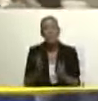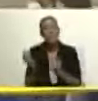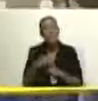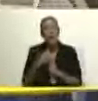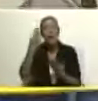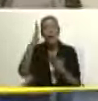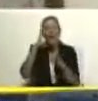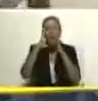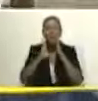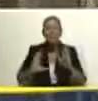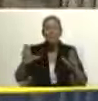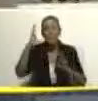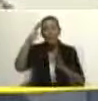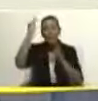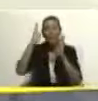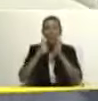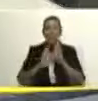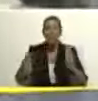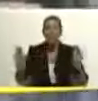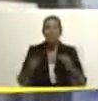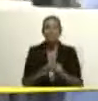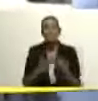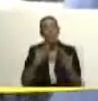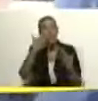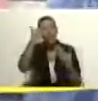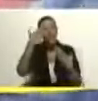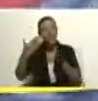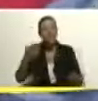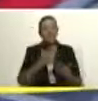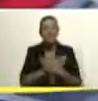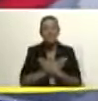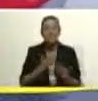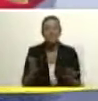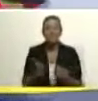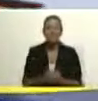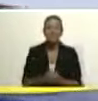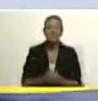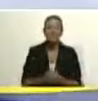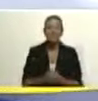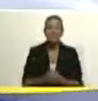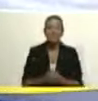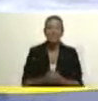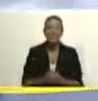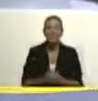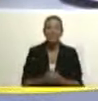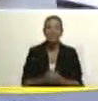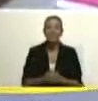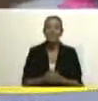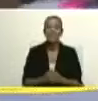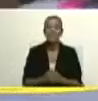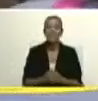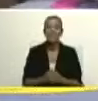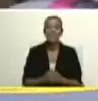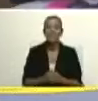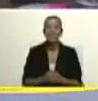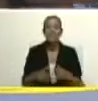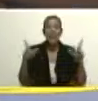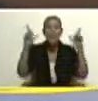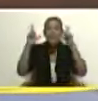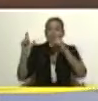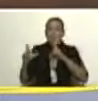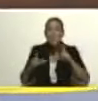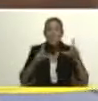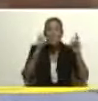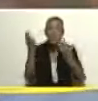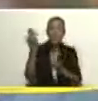que Dios me los bendiga. Audali. Un placer, presidente. Bueno, para adelante, pues. Mucha fuerza. ¿Ah? La foto, venga la